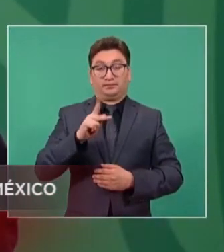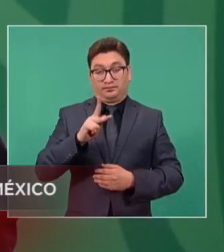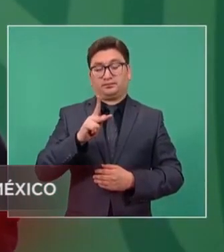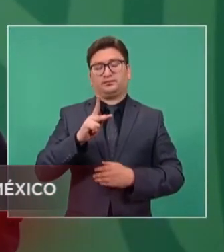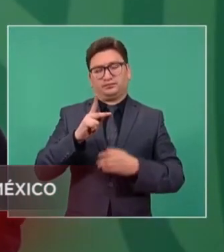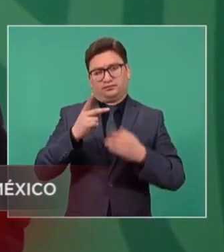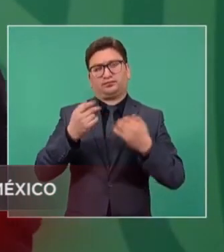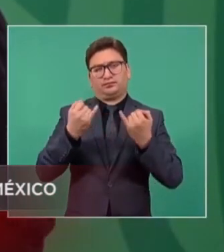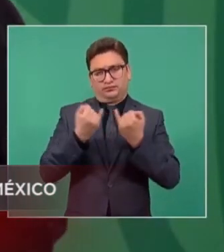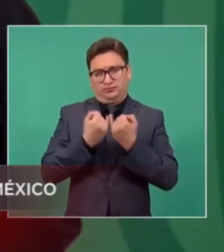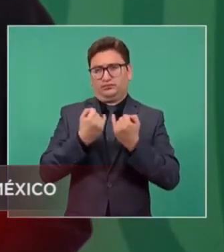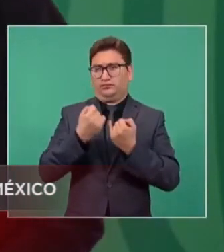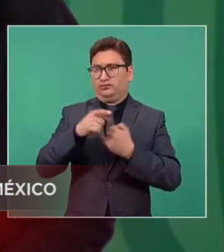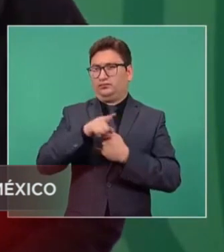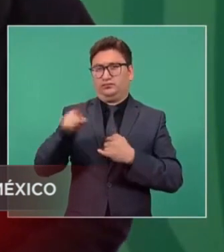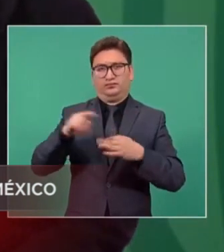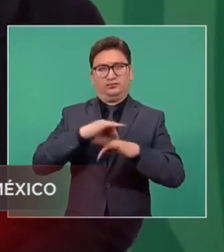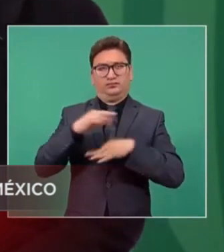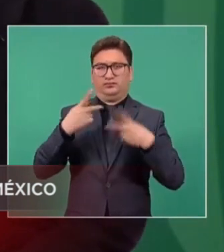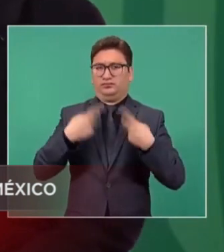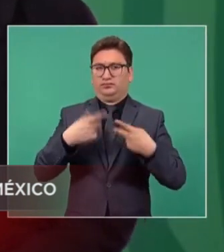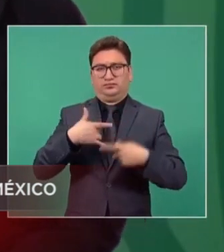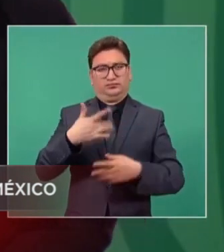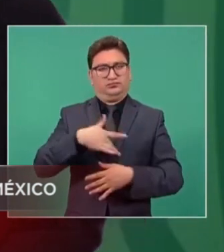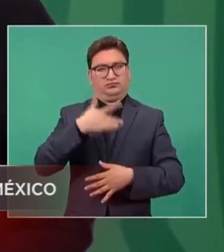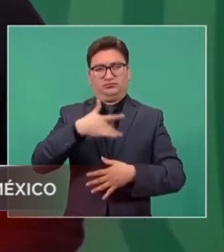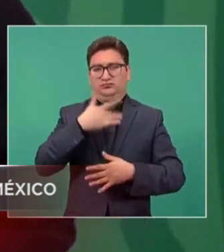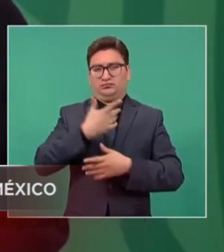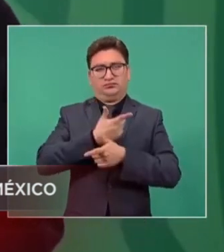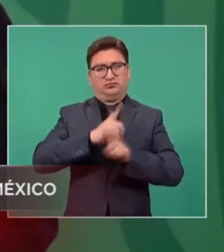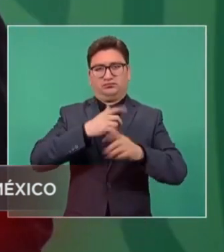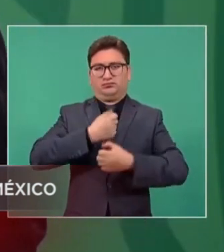el derecho a la libre manifestación de las ideas,